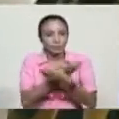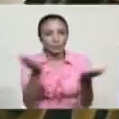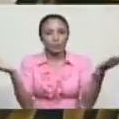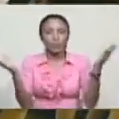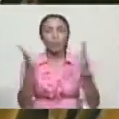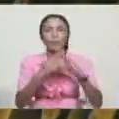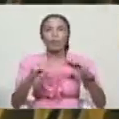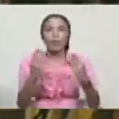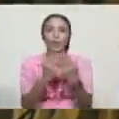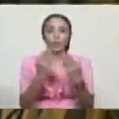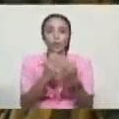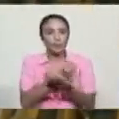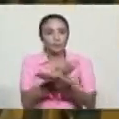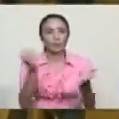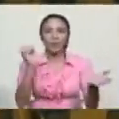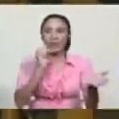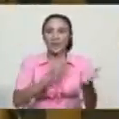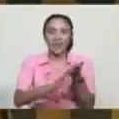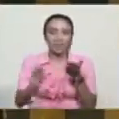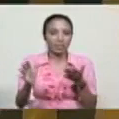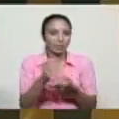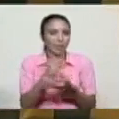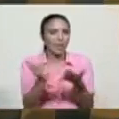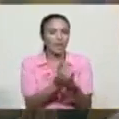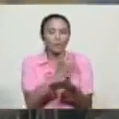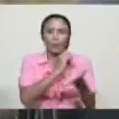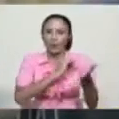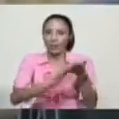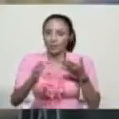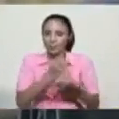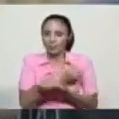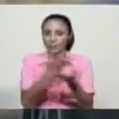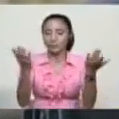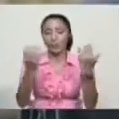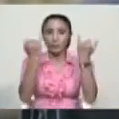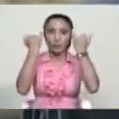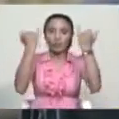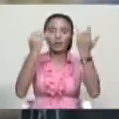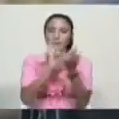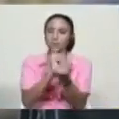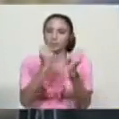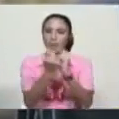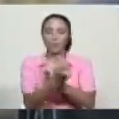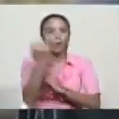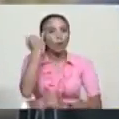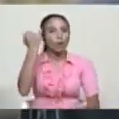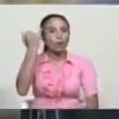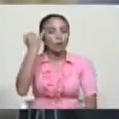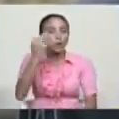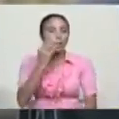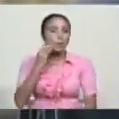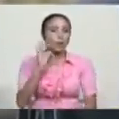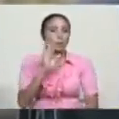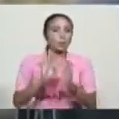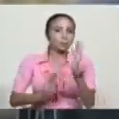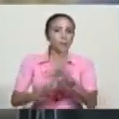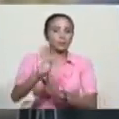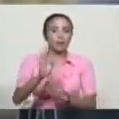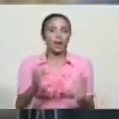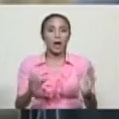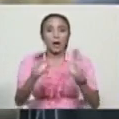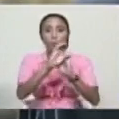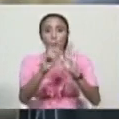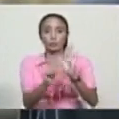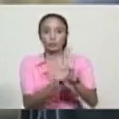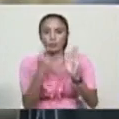país, gratuitos y que permitan cambiar. Por eso la idea de sugerir la constitución de